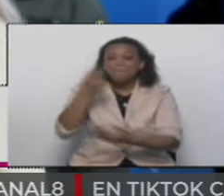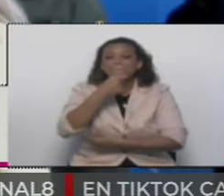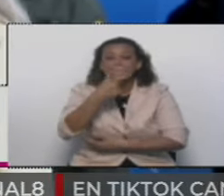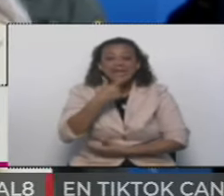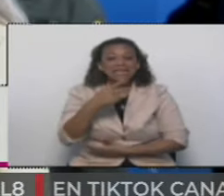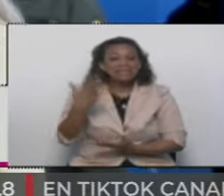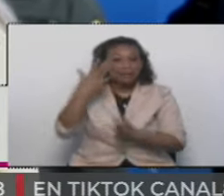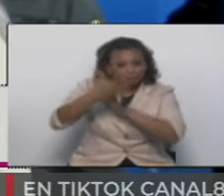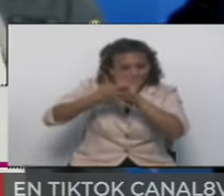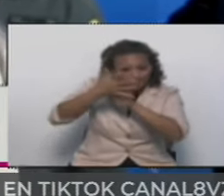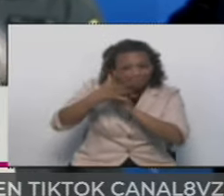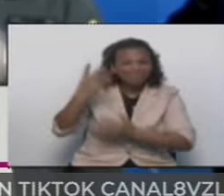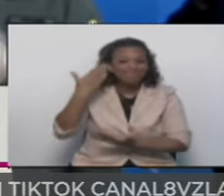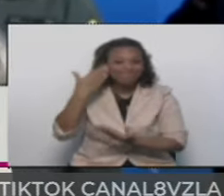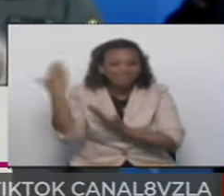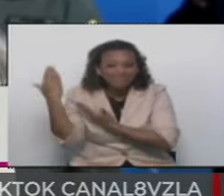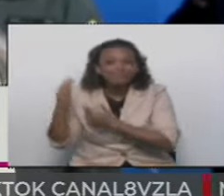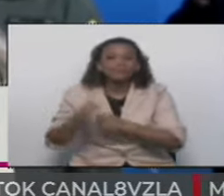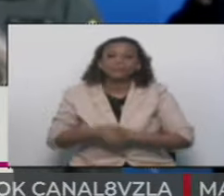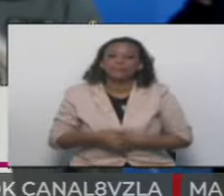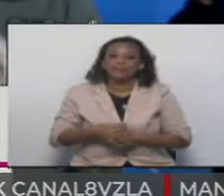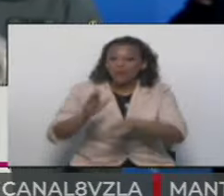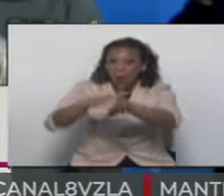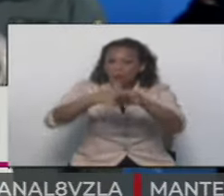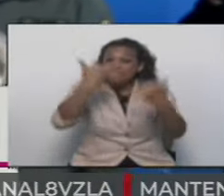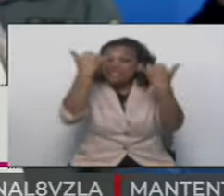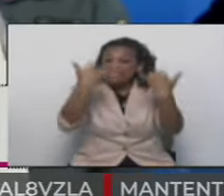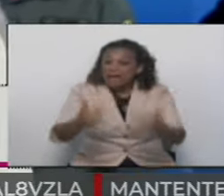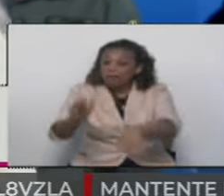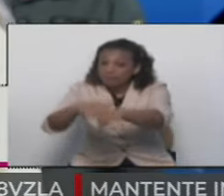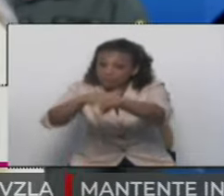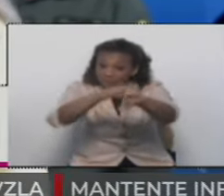vamos a interpretar, les digo desde ya,